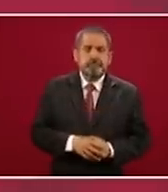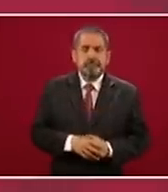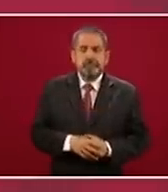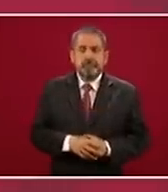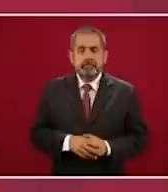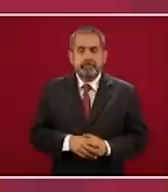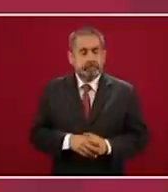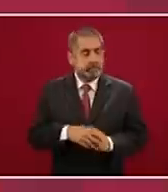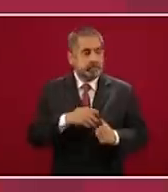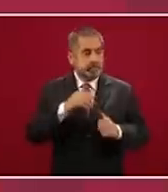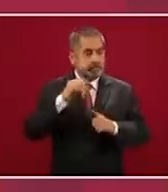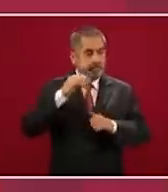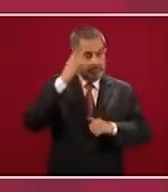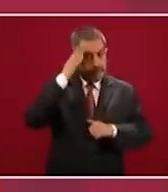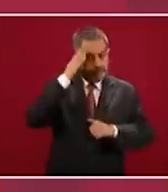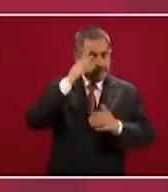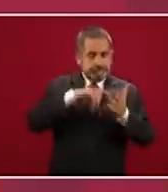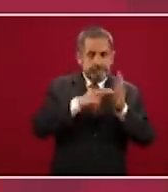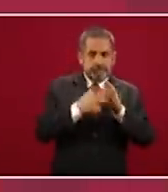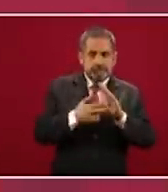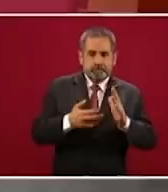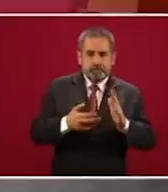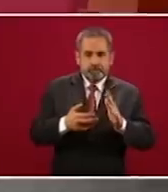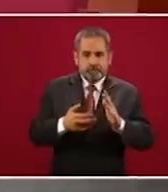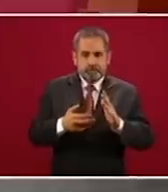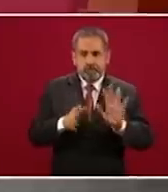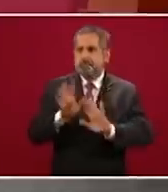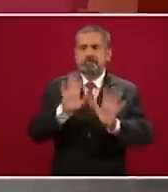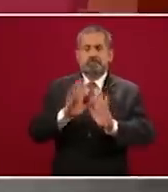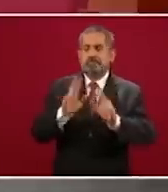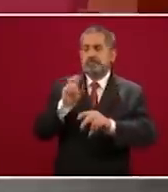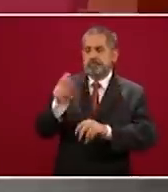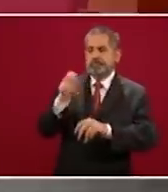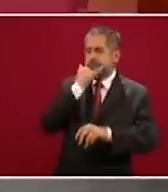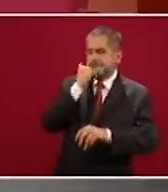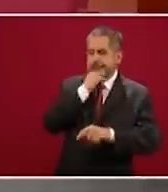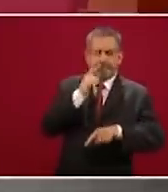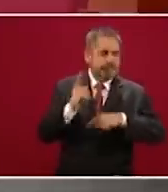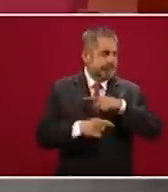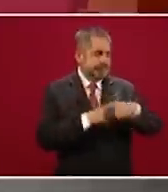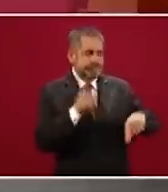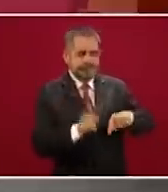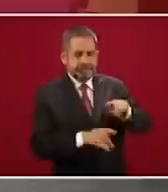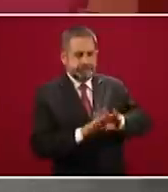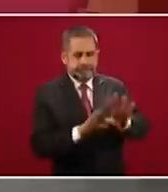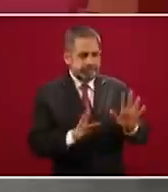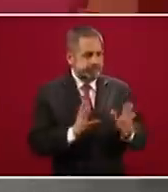de ingenieros constructores dijeron: reponemos, hacemos